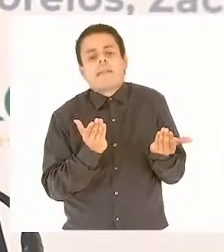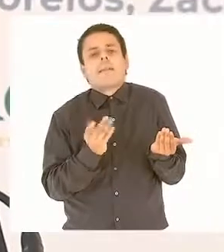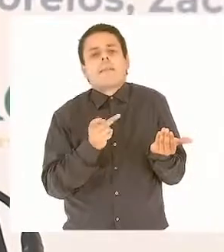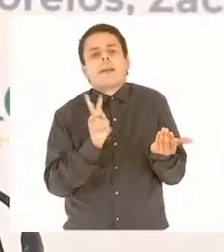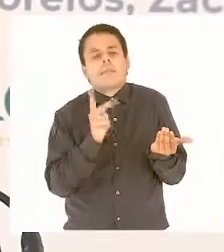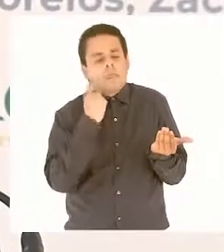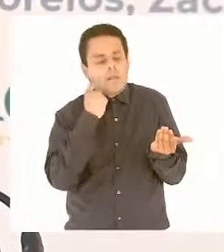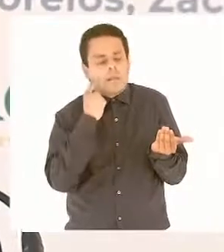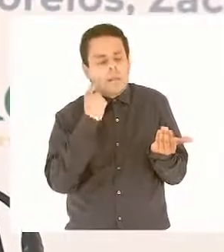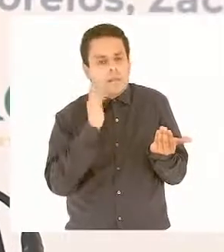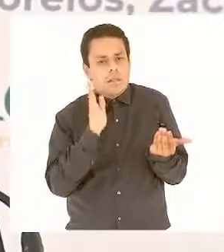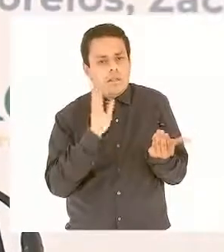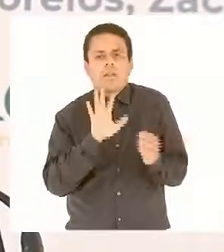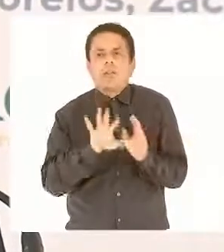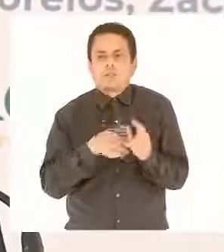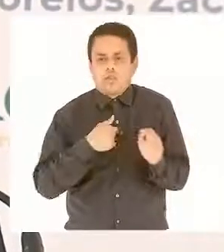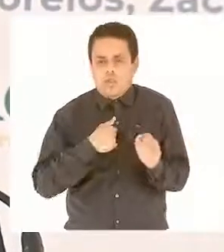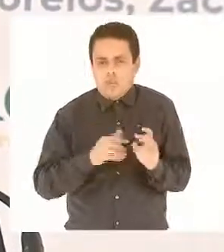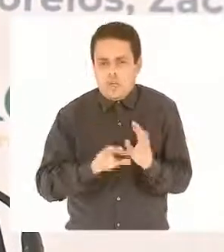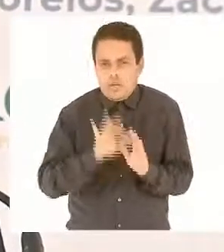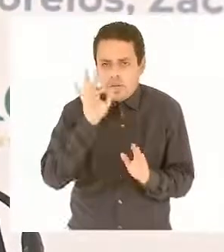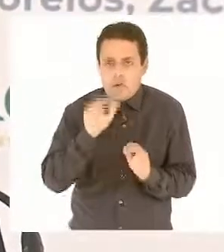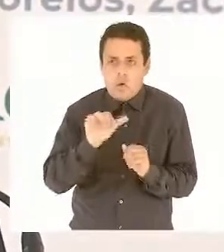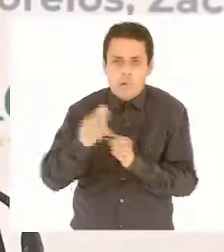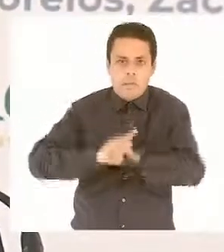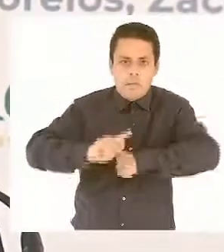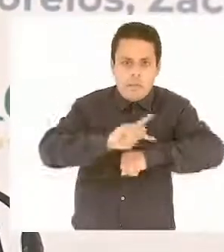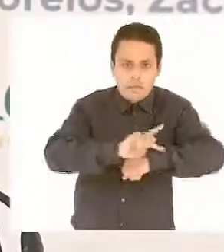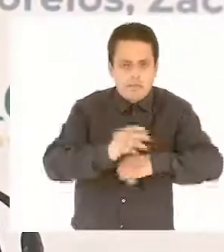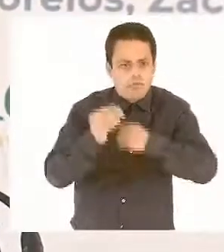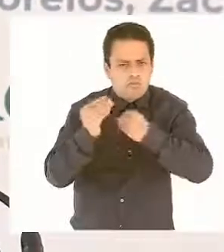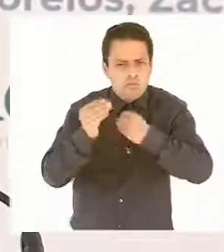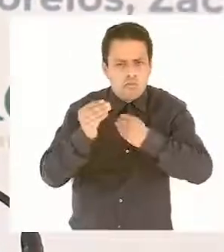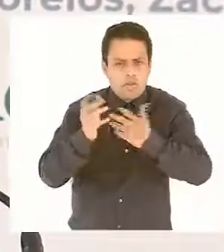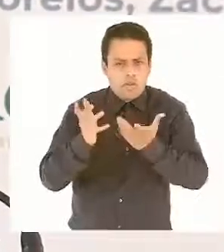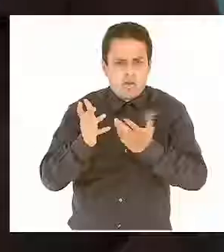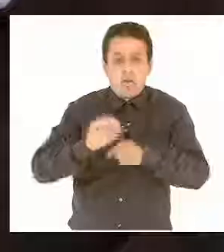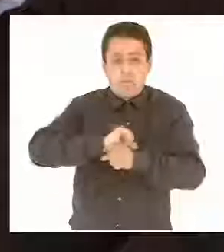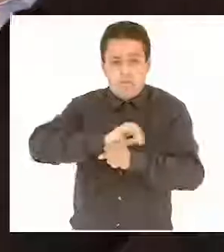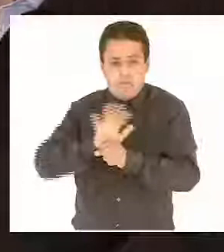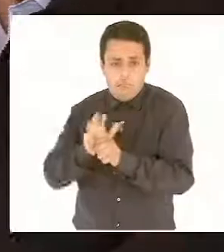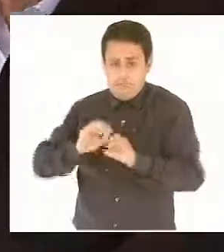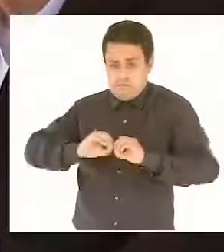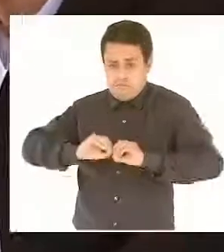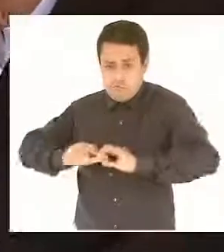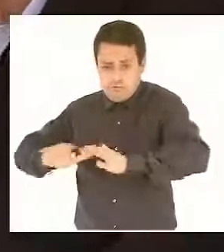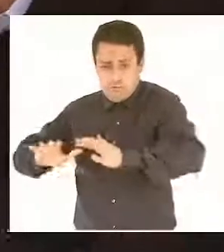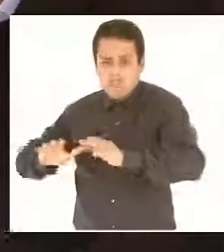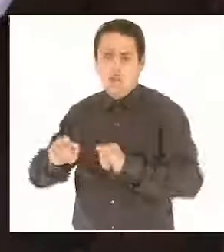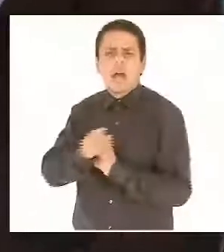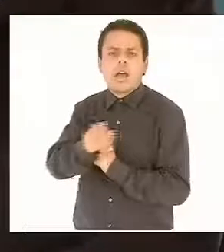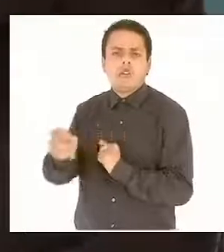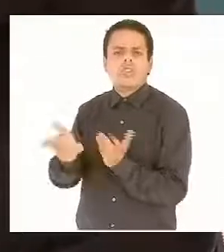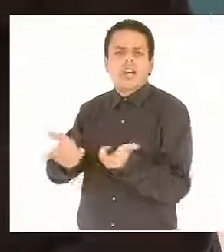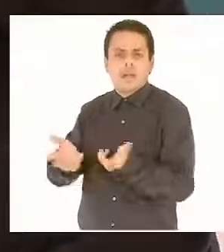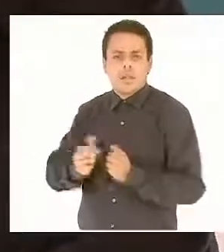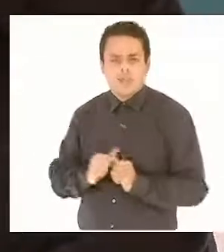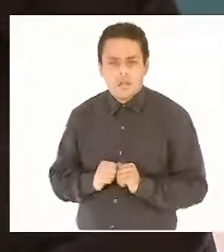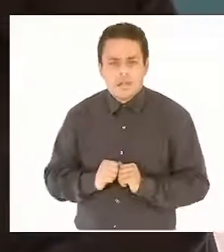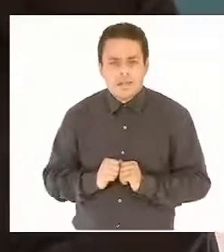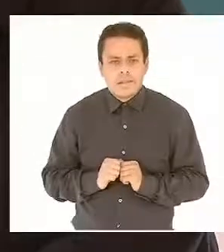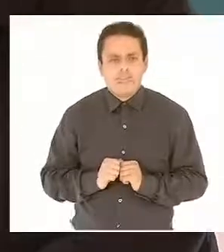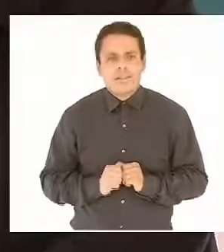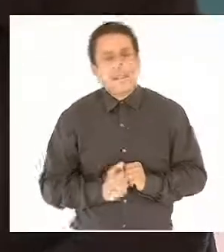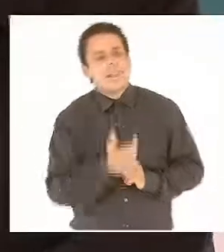pero la mayoría de los países con la pandemia recurrió